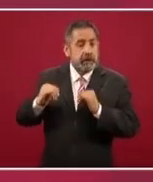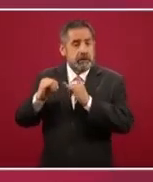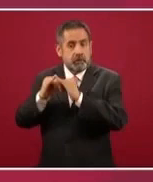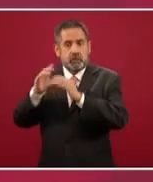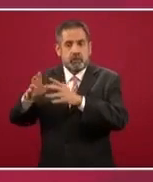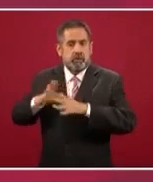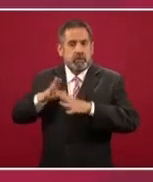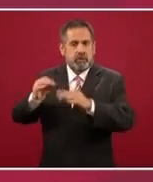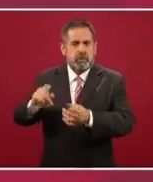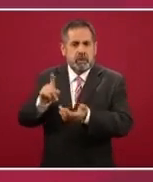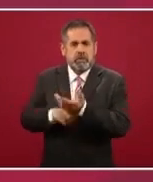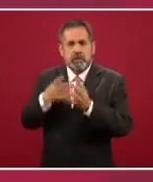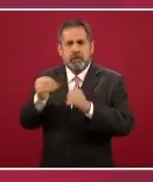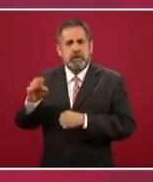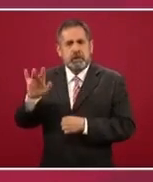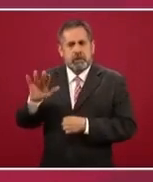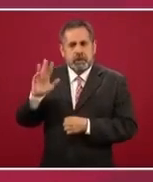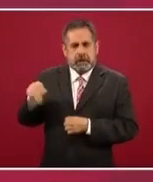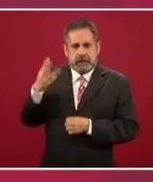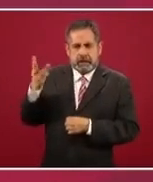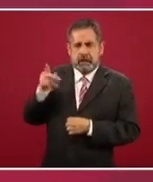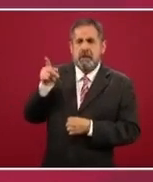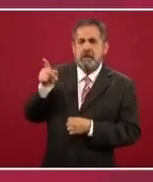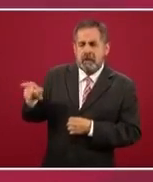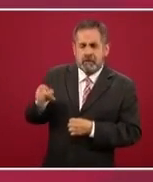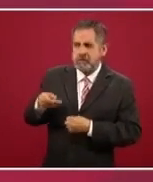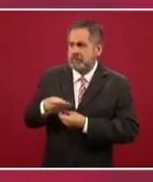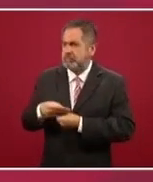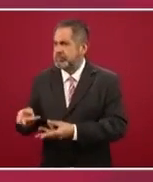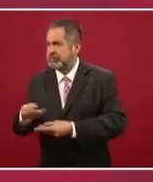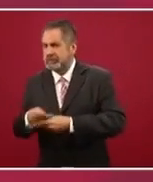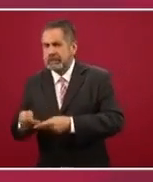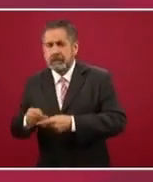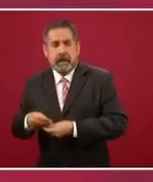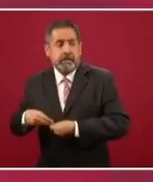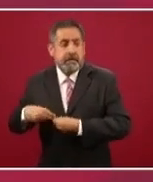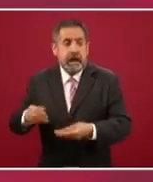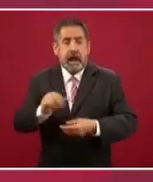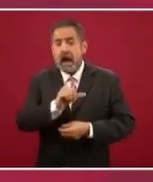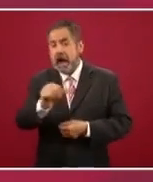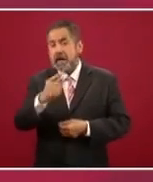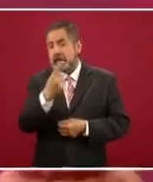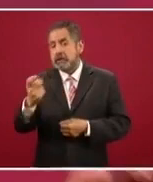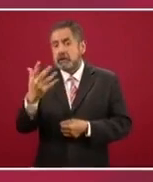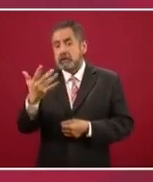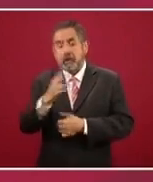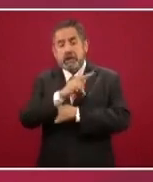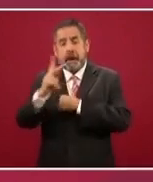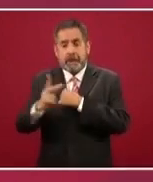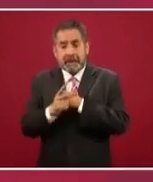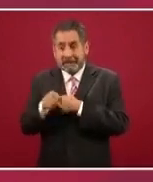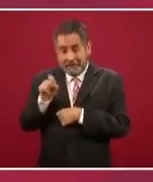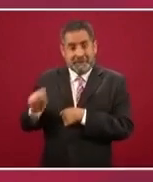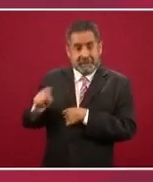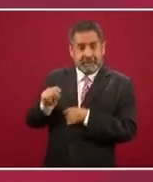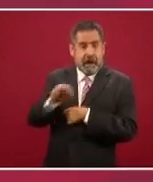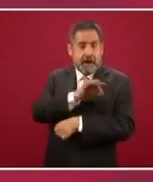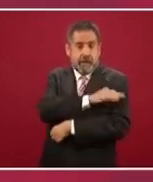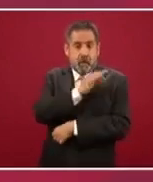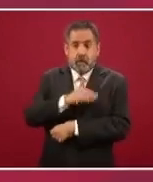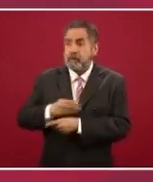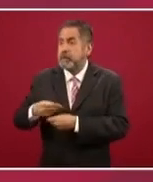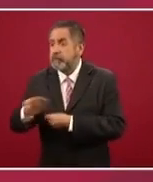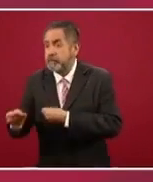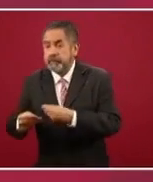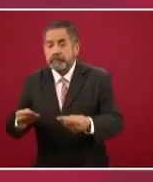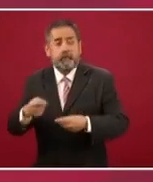empresa fundada en 1953 que abastece a 150 países para esta vacuna y abastece a